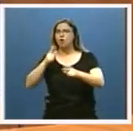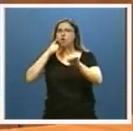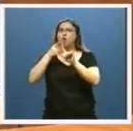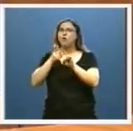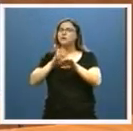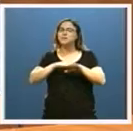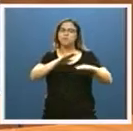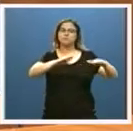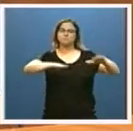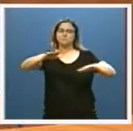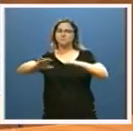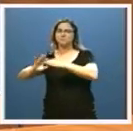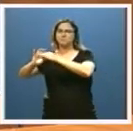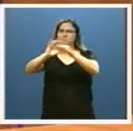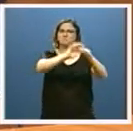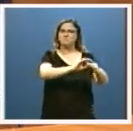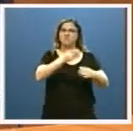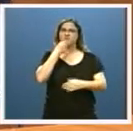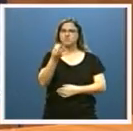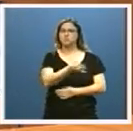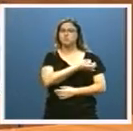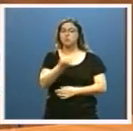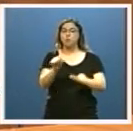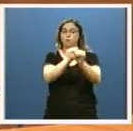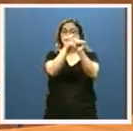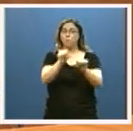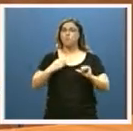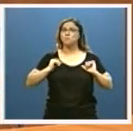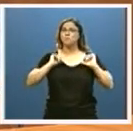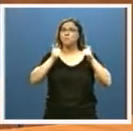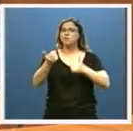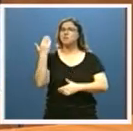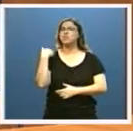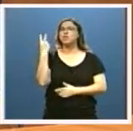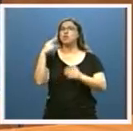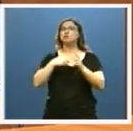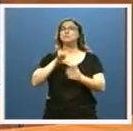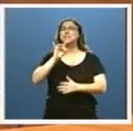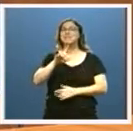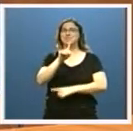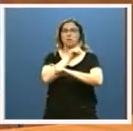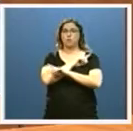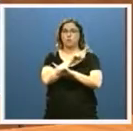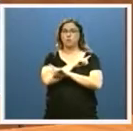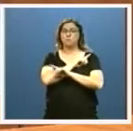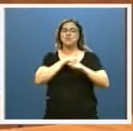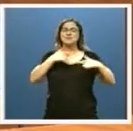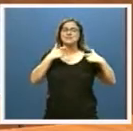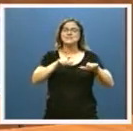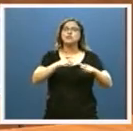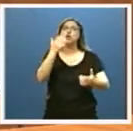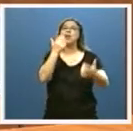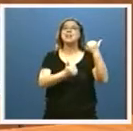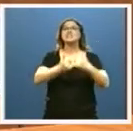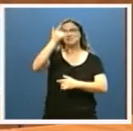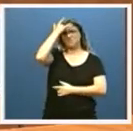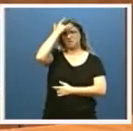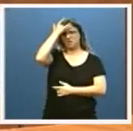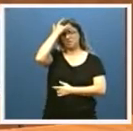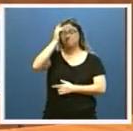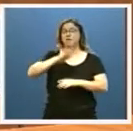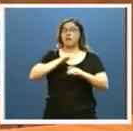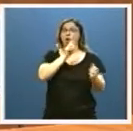su mayor equilibrio este modelo dio sus primeros pasos en noviembre de 2015 para el sector del vacuno de leche se